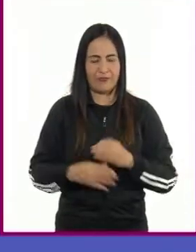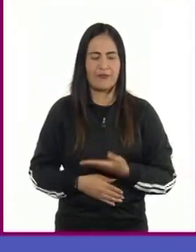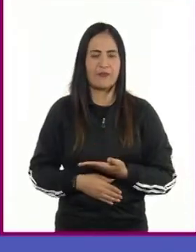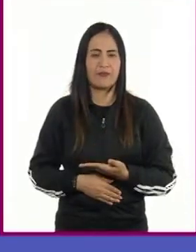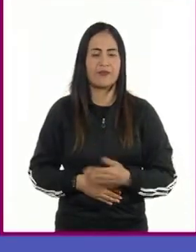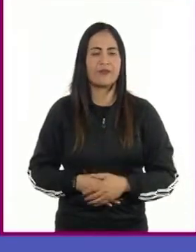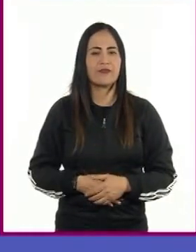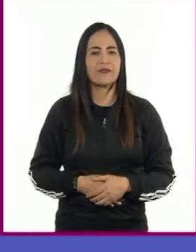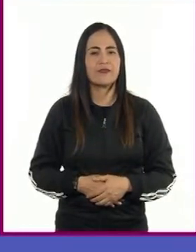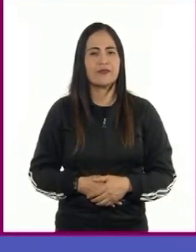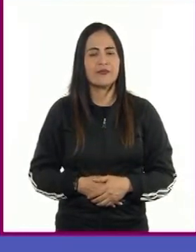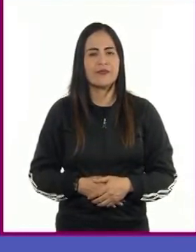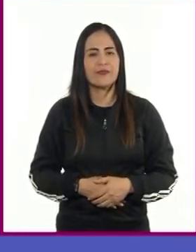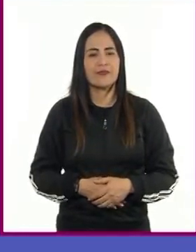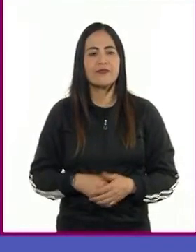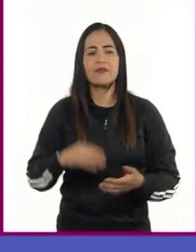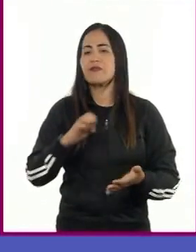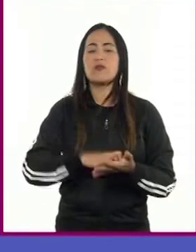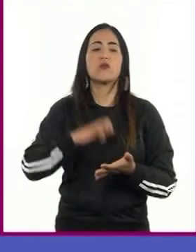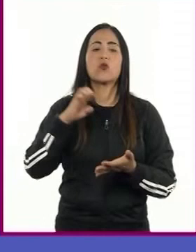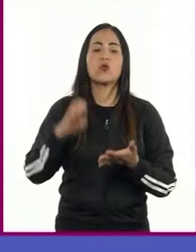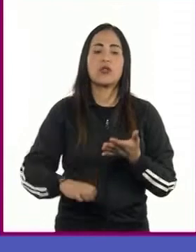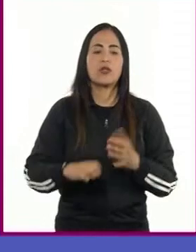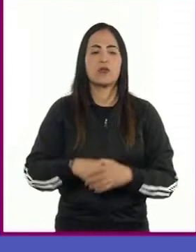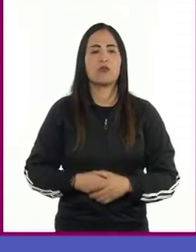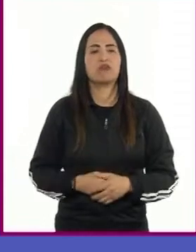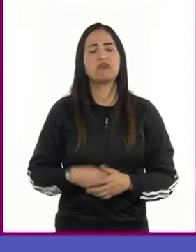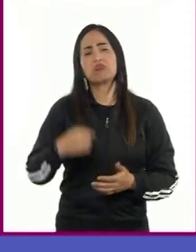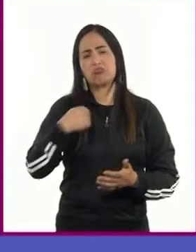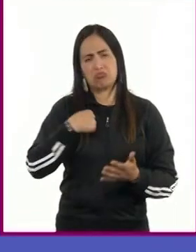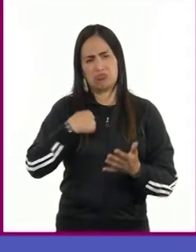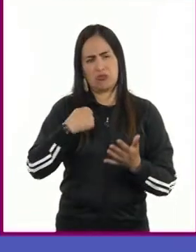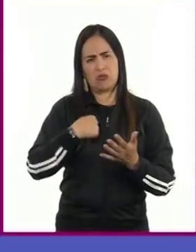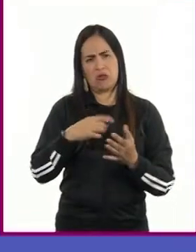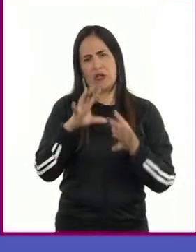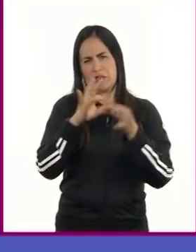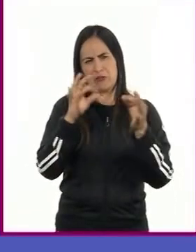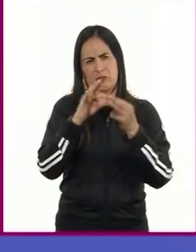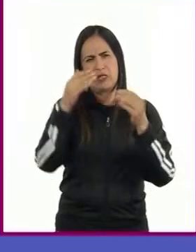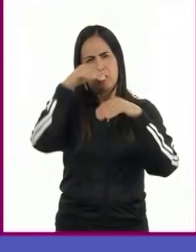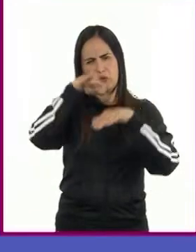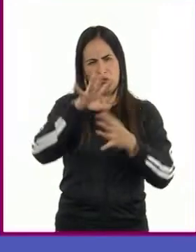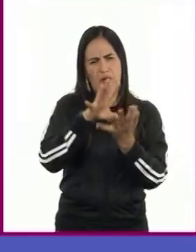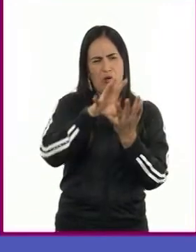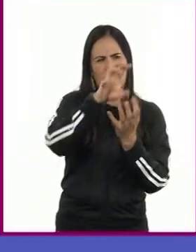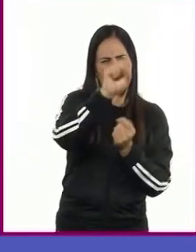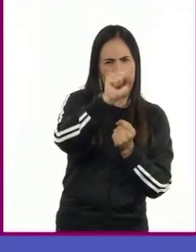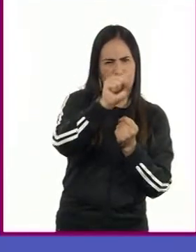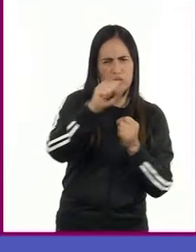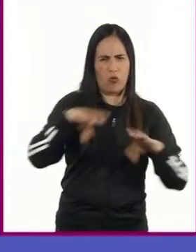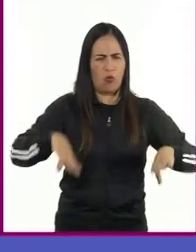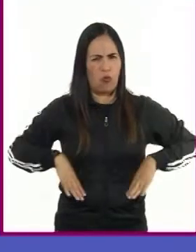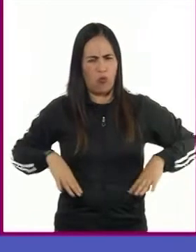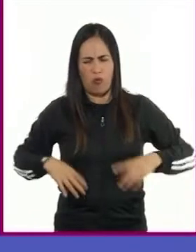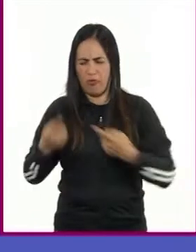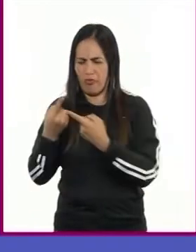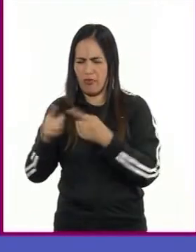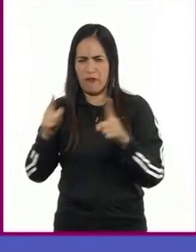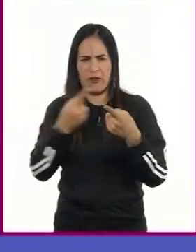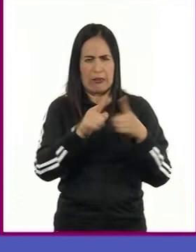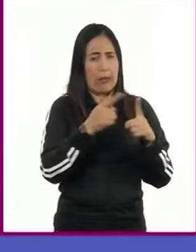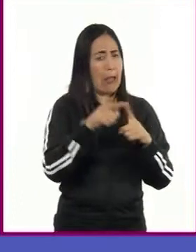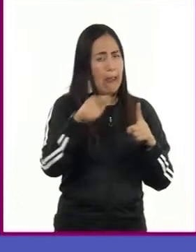a las cosas del mundo. Por ejemplo, si voy a hablar sobre nuestra Carta Magna y la diversidad, es importante que me apoye en un